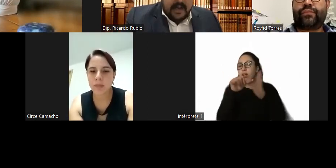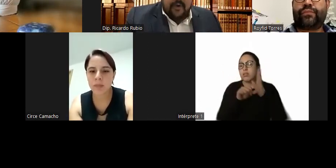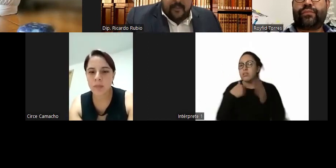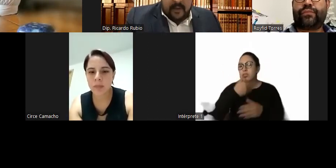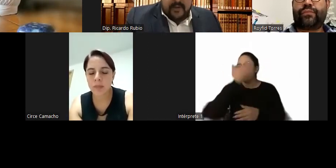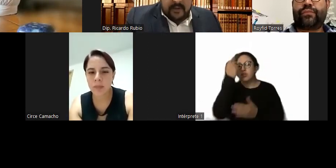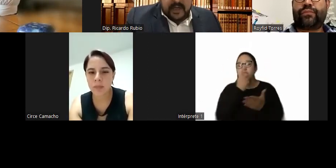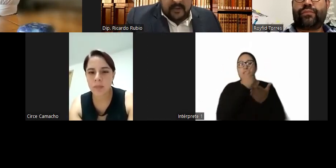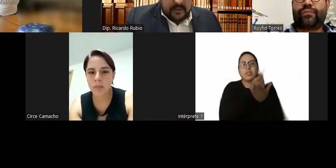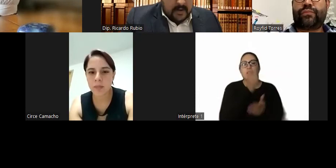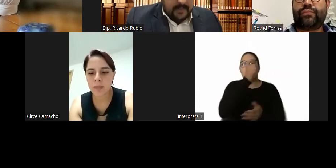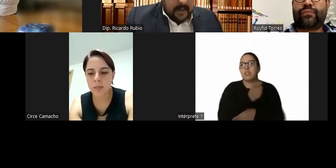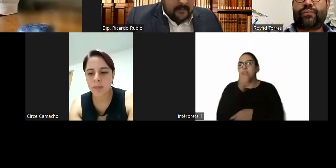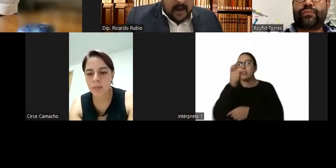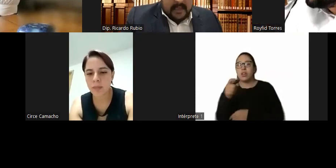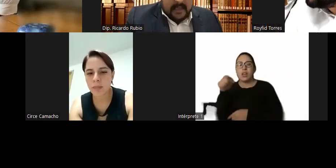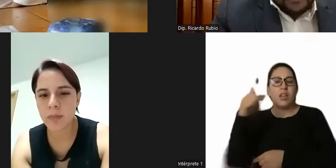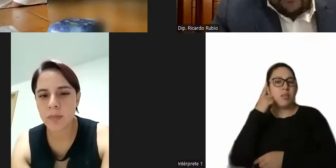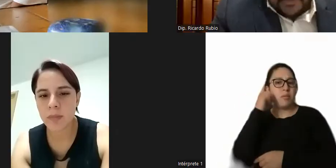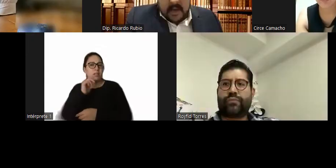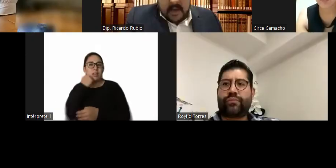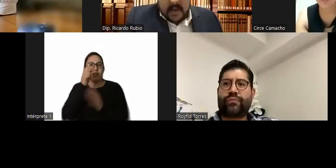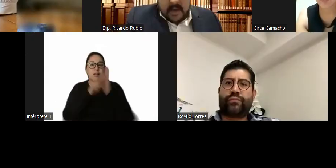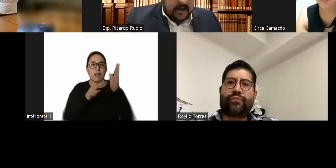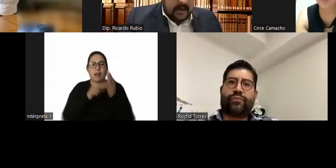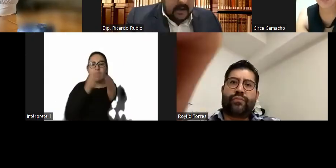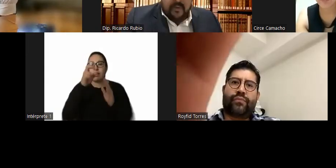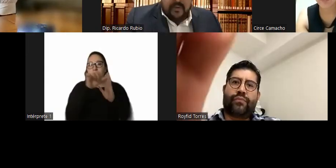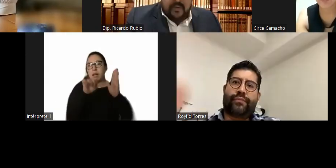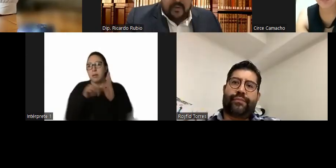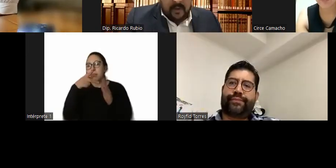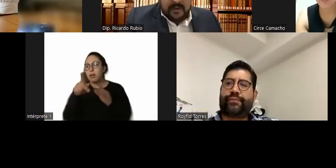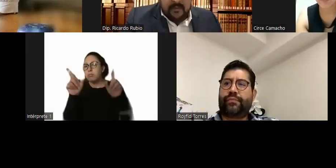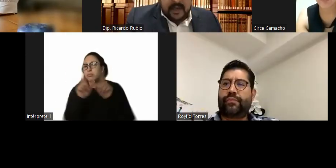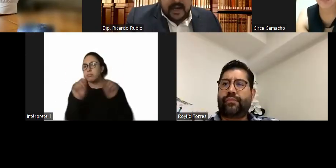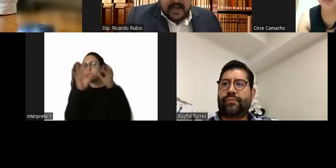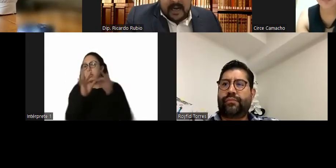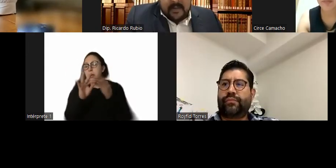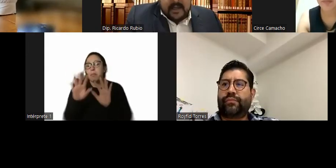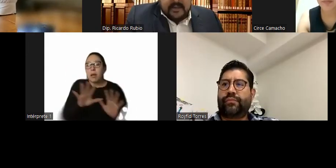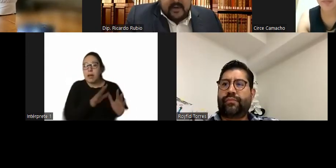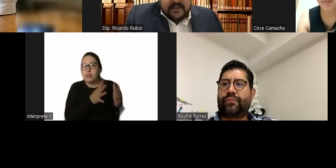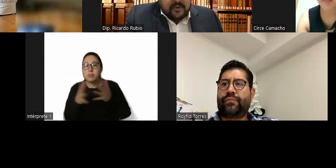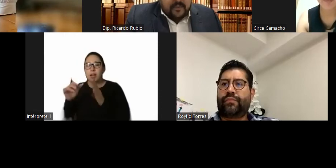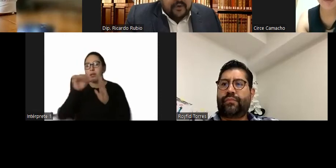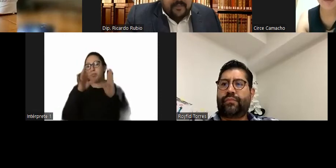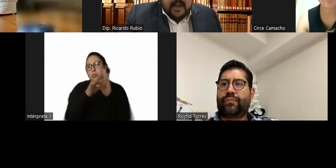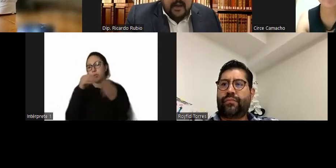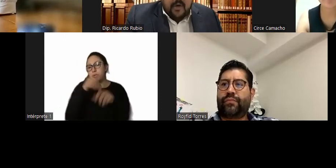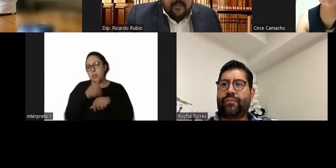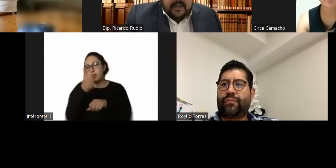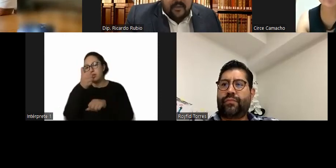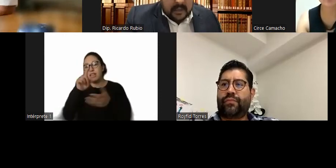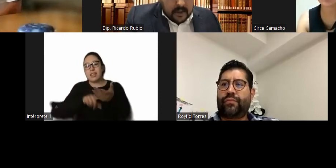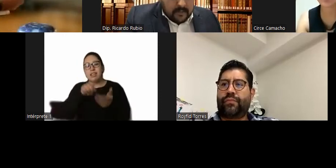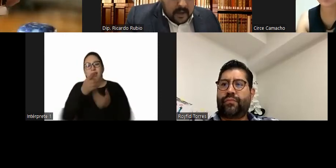reformar, incorporando estos derechos que más o menos medio dice el artículo sexto, pero no sabemos literalmente qué es lo que dice. Entonces no podemos opinar o